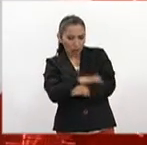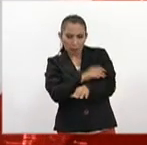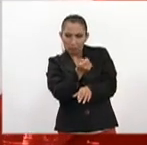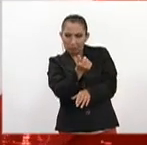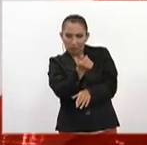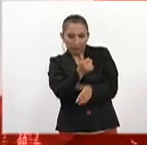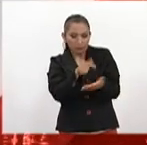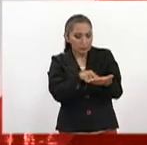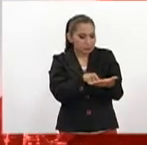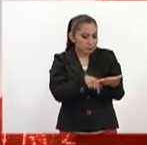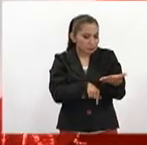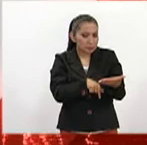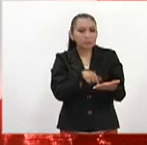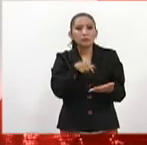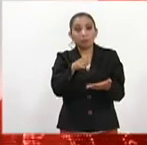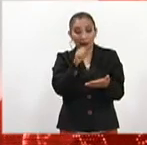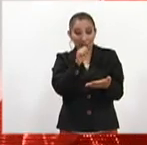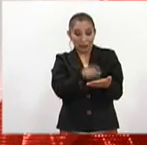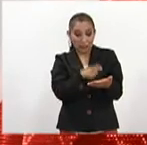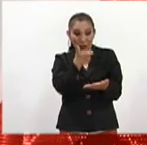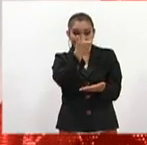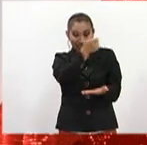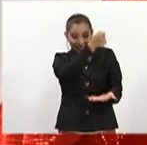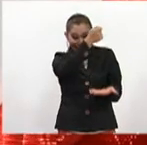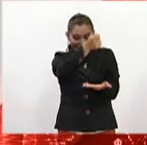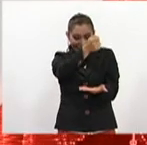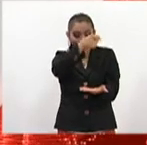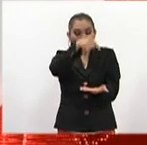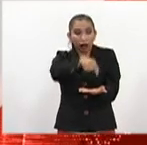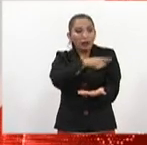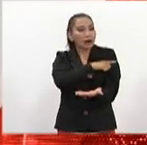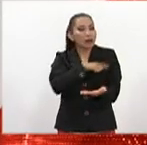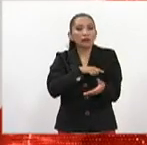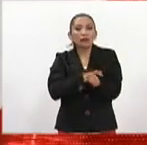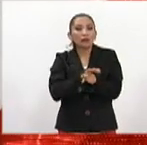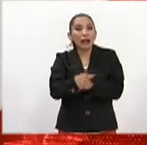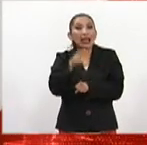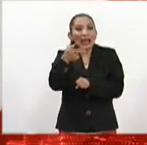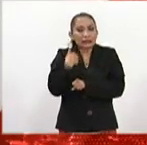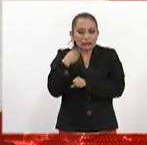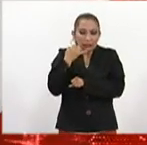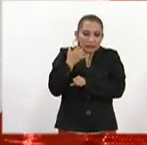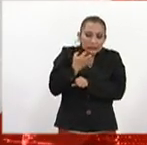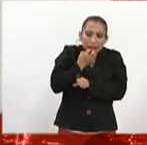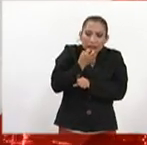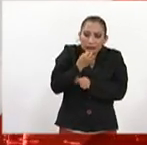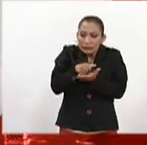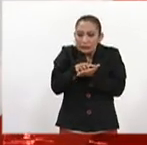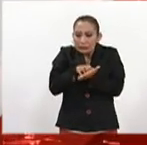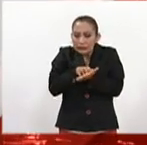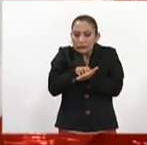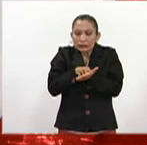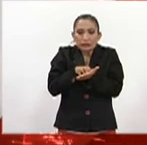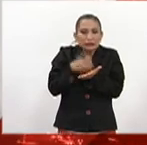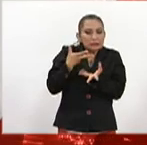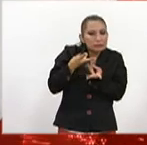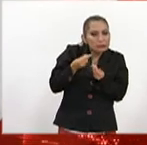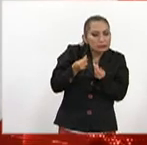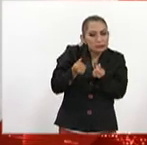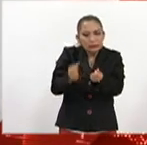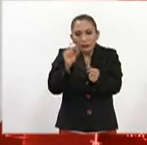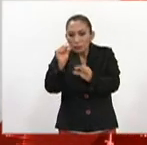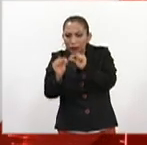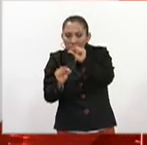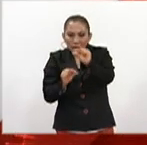cambios. Entonces, con ese presupuesto, lo que hay que hacer es ajustar el presupuesto de egresos. No vamos